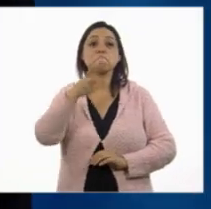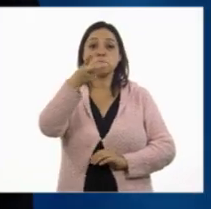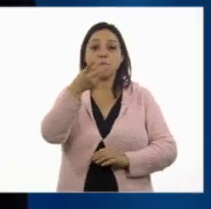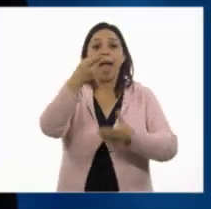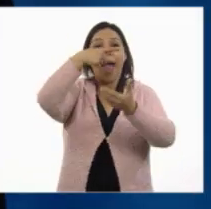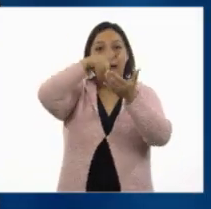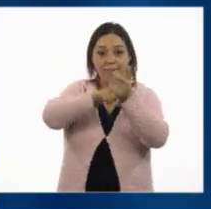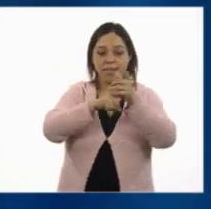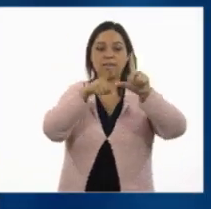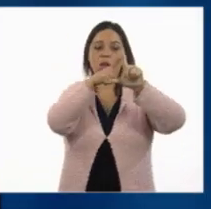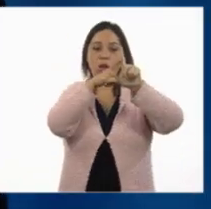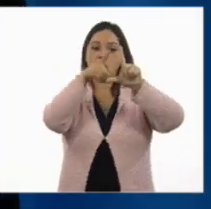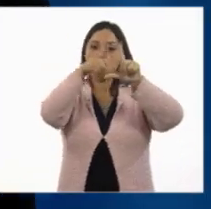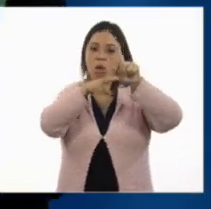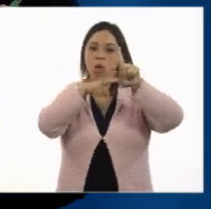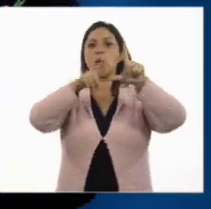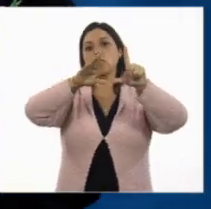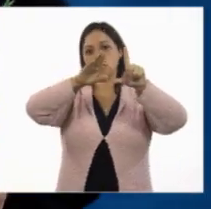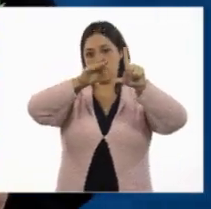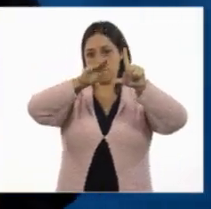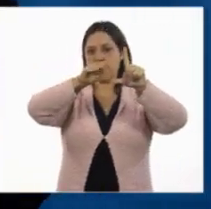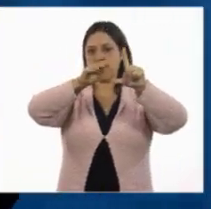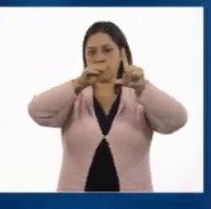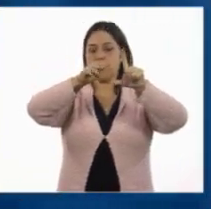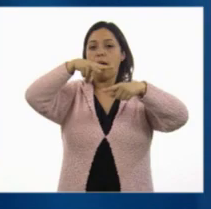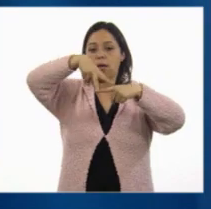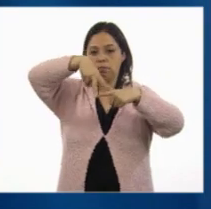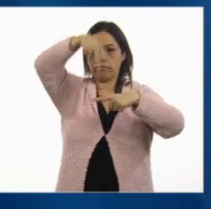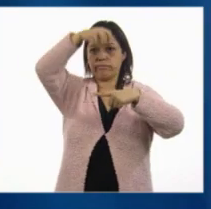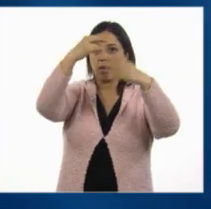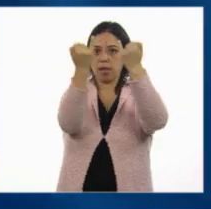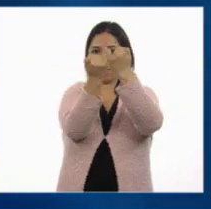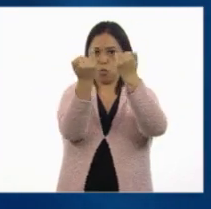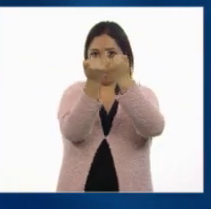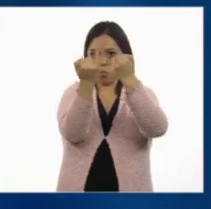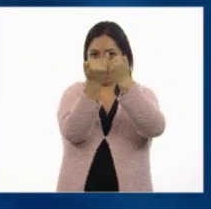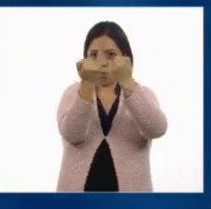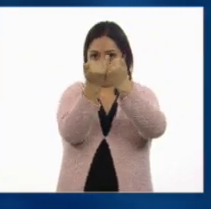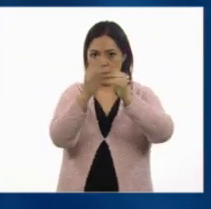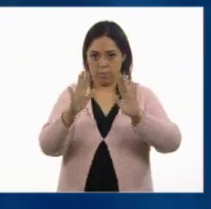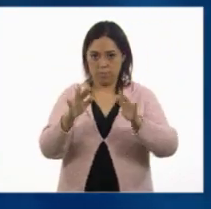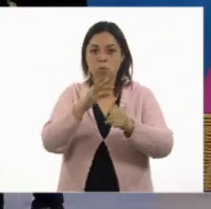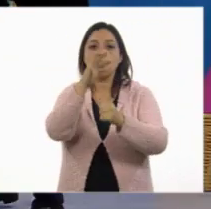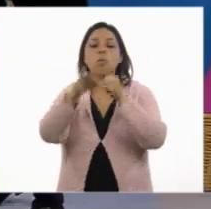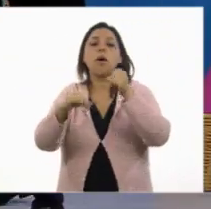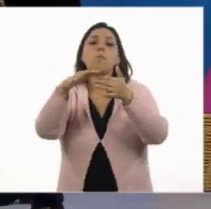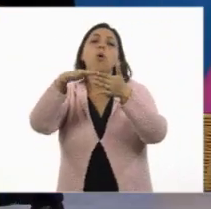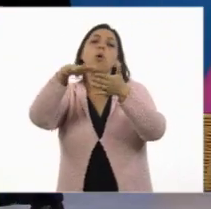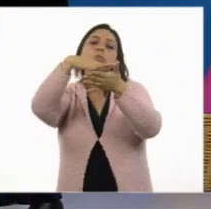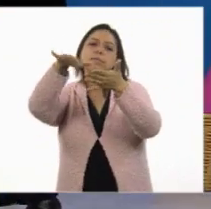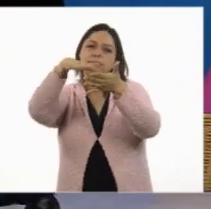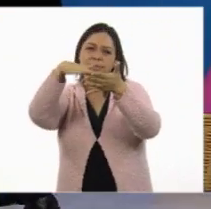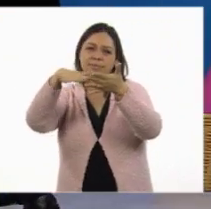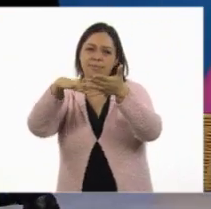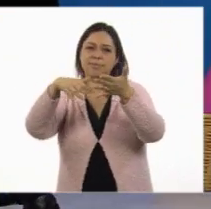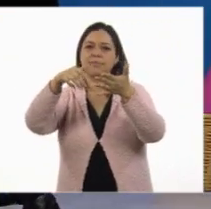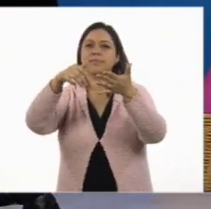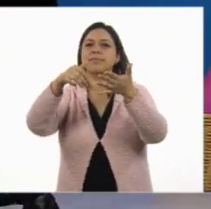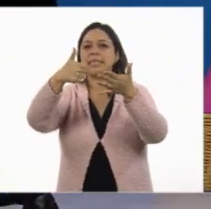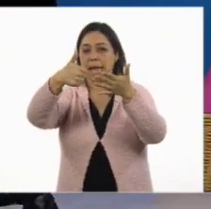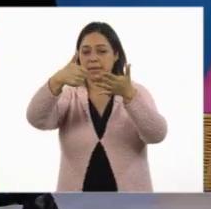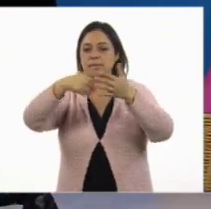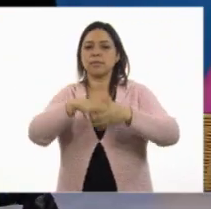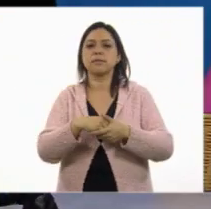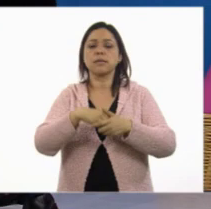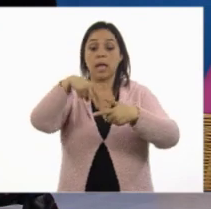ángulo recto y tiene dos lados iguales. Perfecto. Vamos a leer la número 6, Aníbal, por favor. Triángulo isósceles,